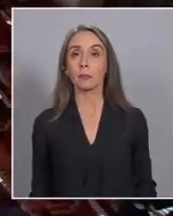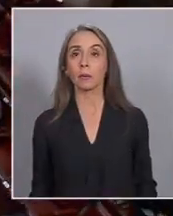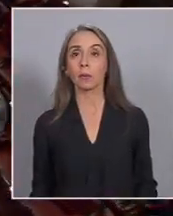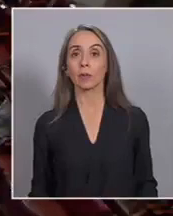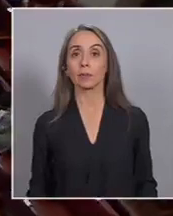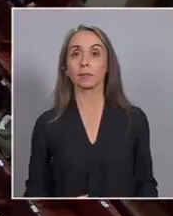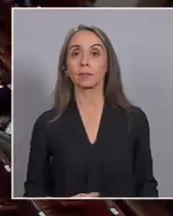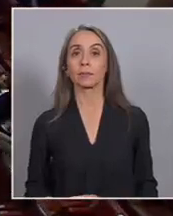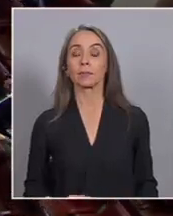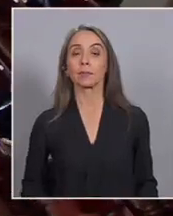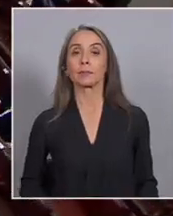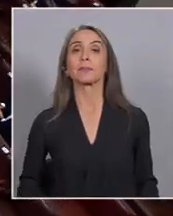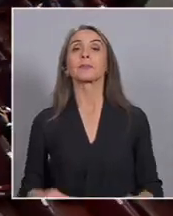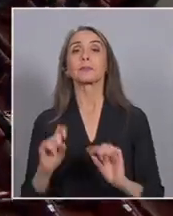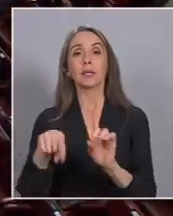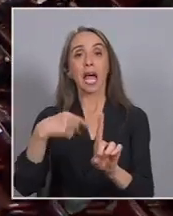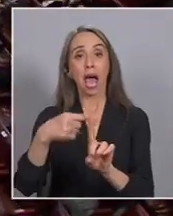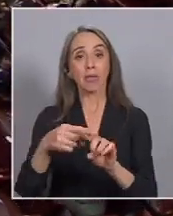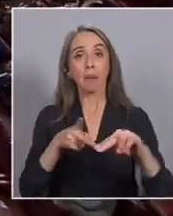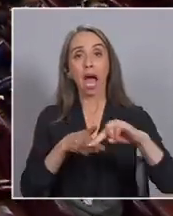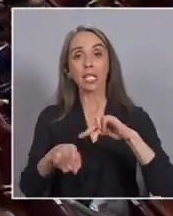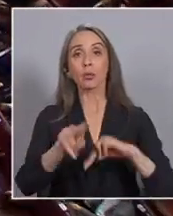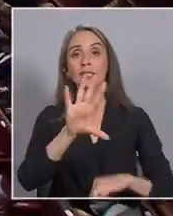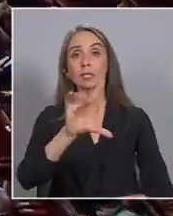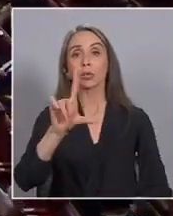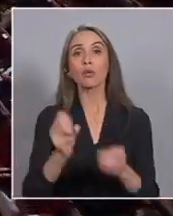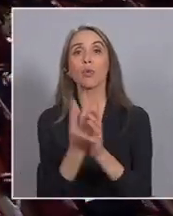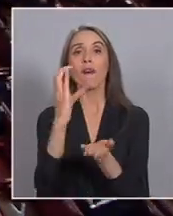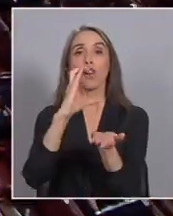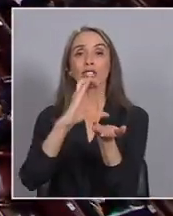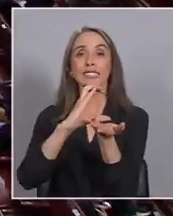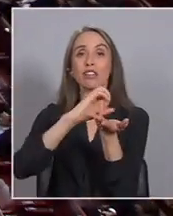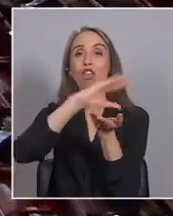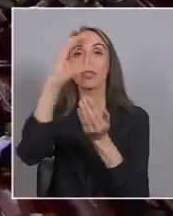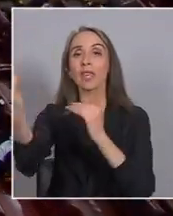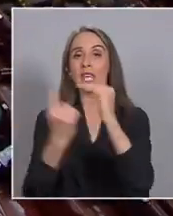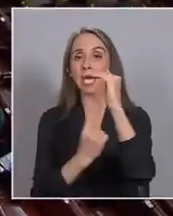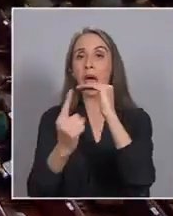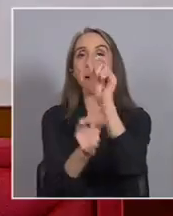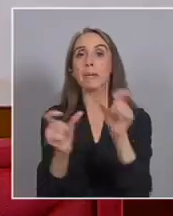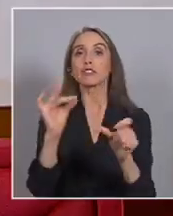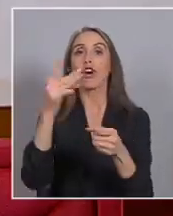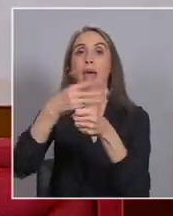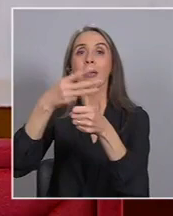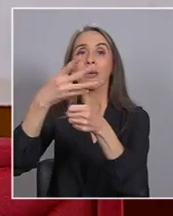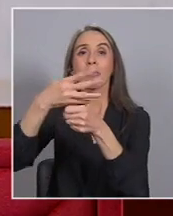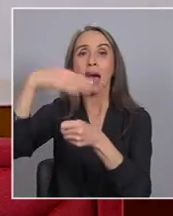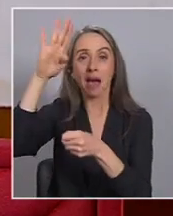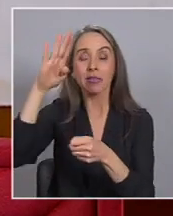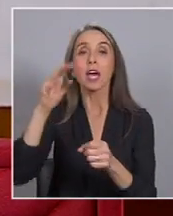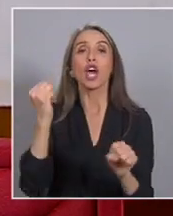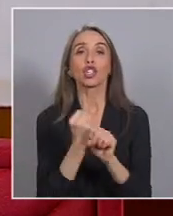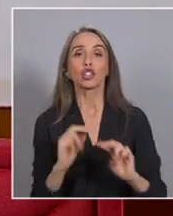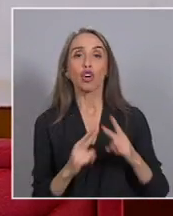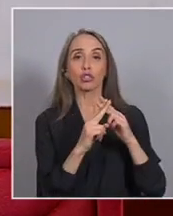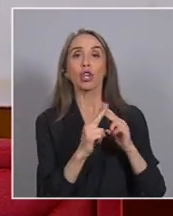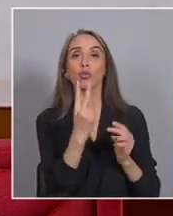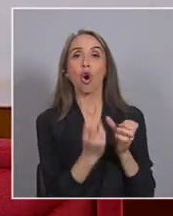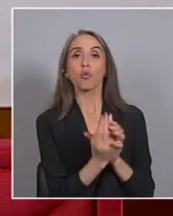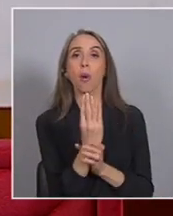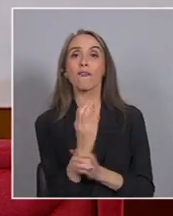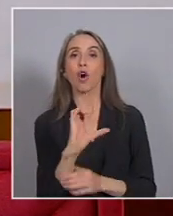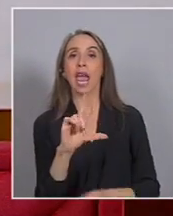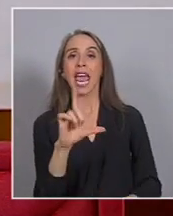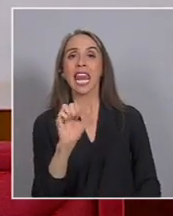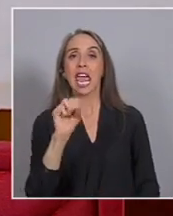Además, abrimos 57 nuevos centros diurnos de personas mayores y construimos dos nuevos ELEAM para personas mayores en